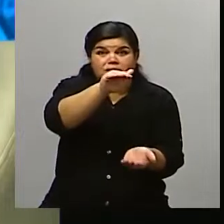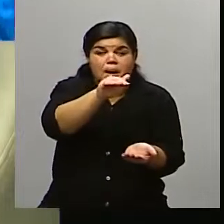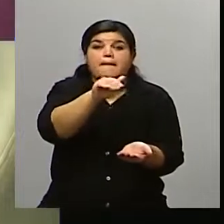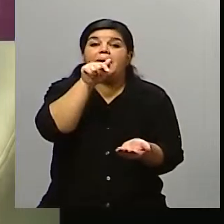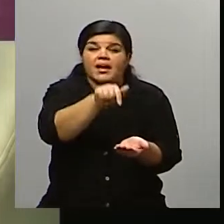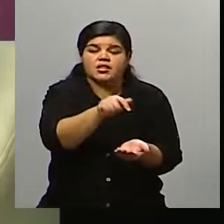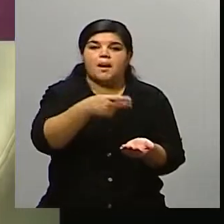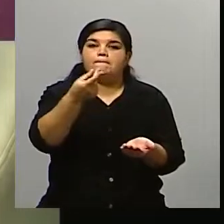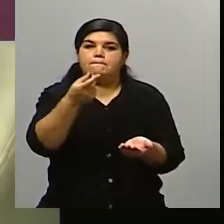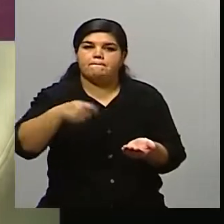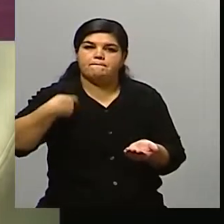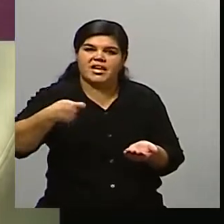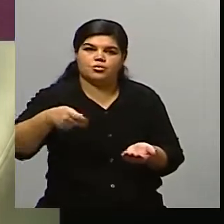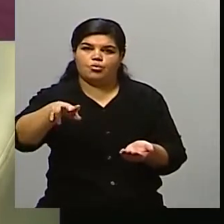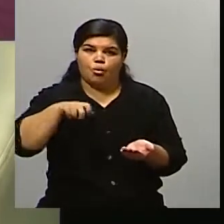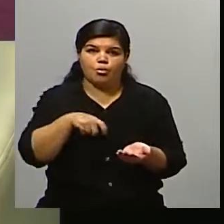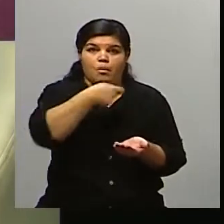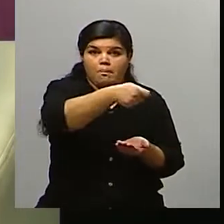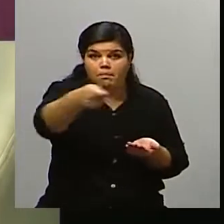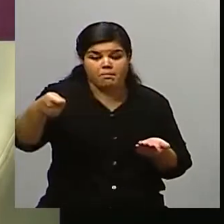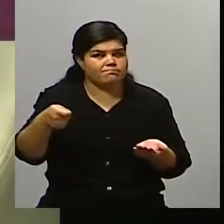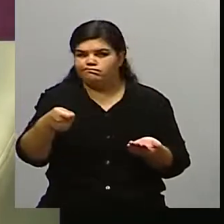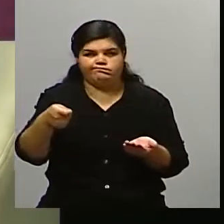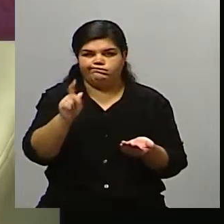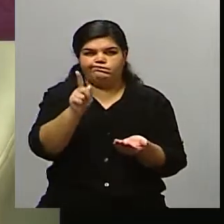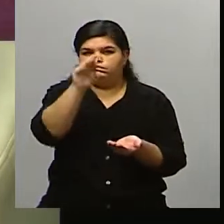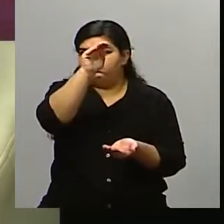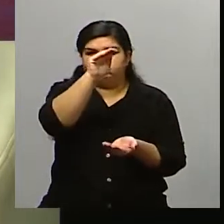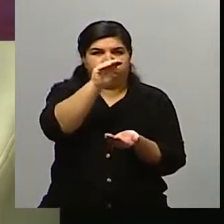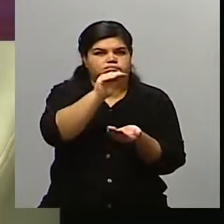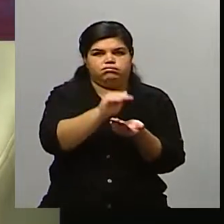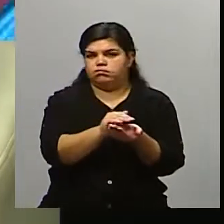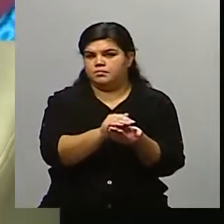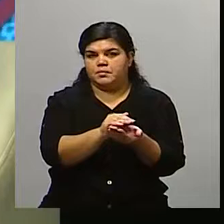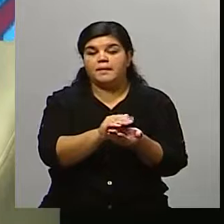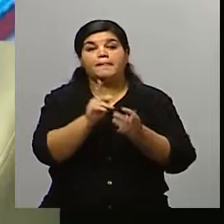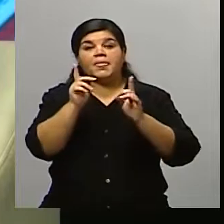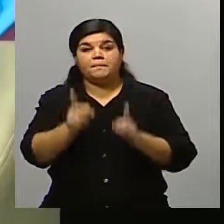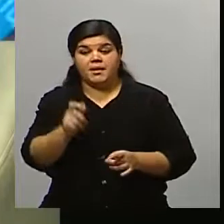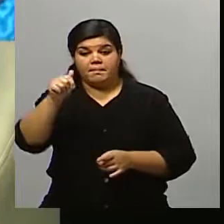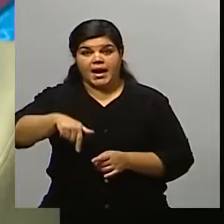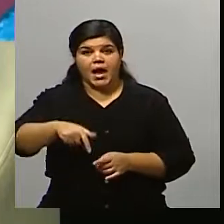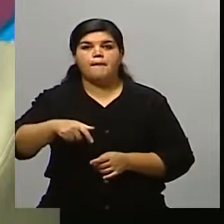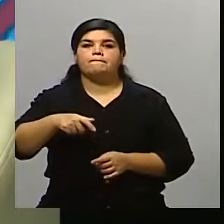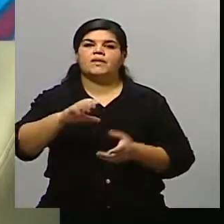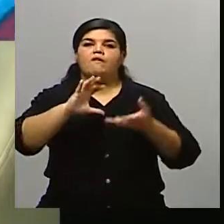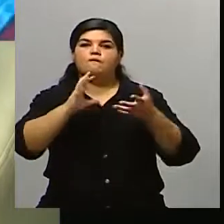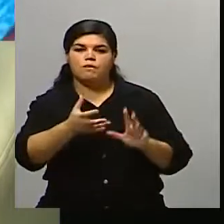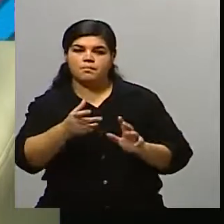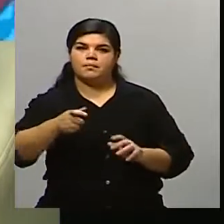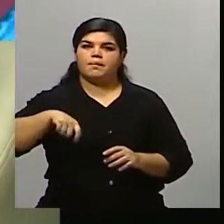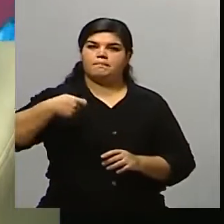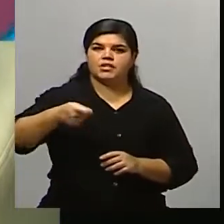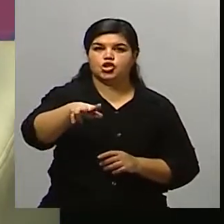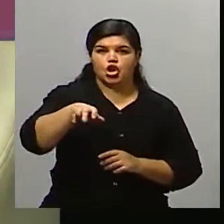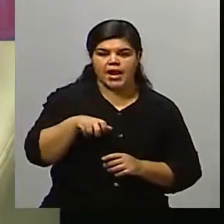Pero insisto en que el sistema previsional argentino hoy en día goza de buena